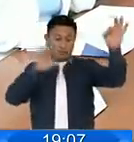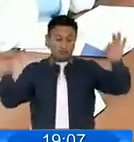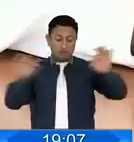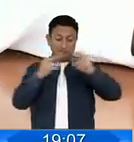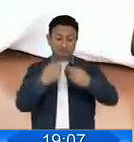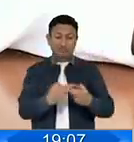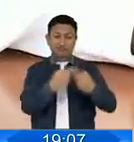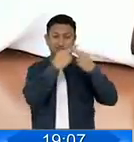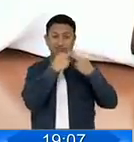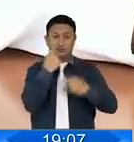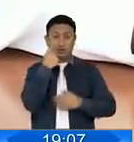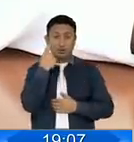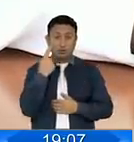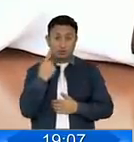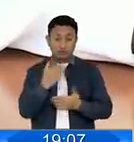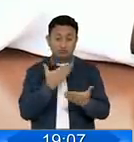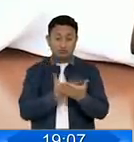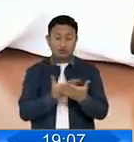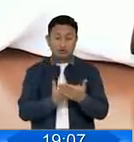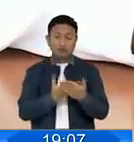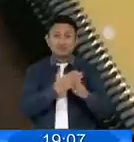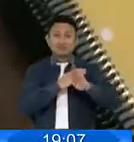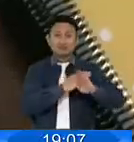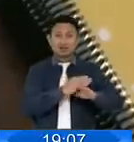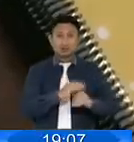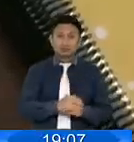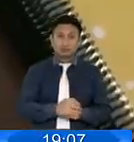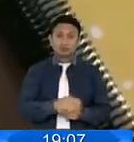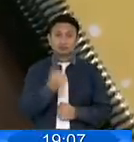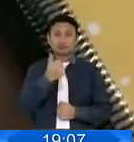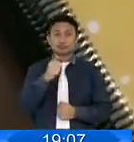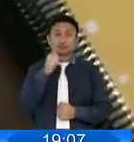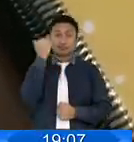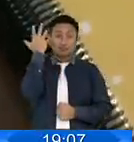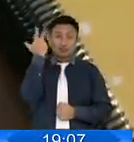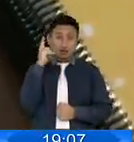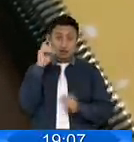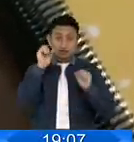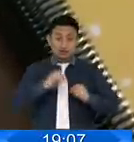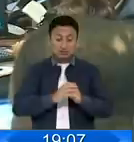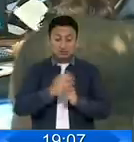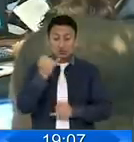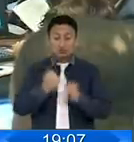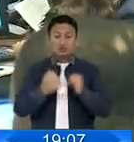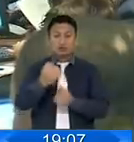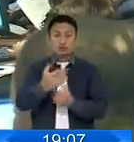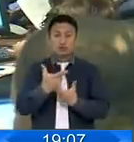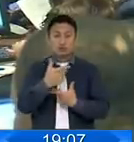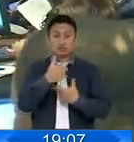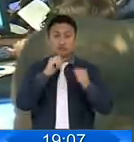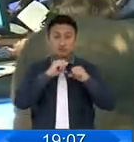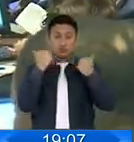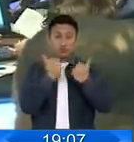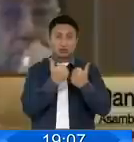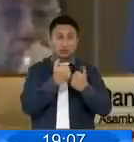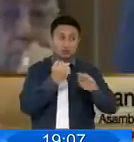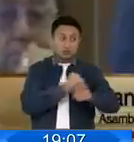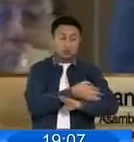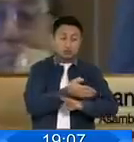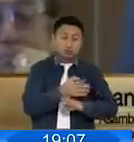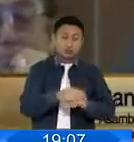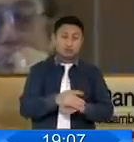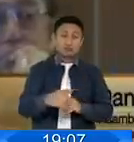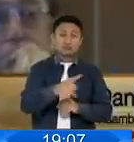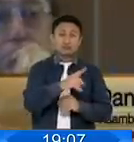de cargo y descargo para en un plazo de 10 días elaborar un informe al Pleno que recomiende o no la censura del